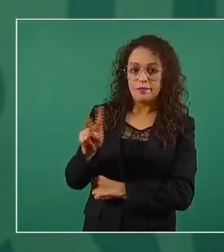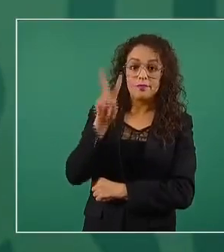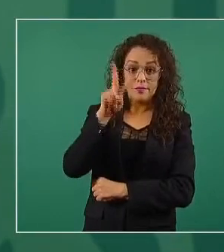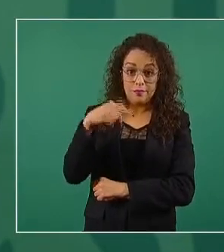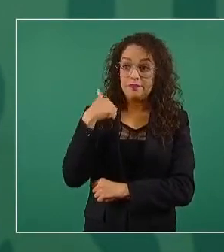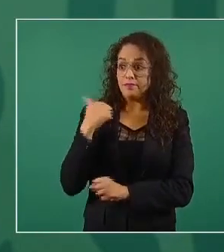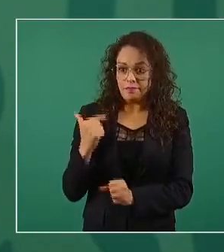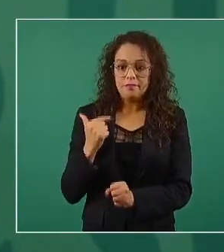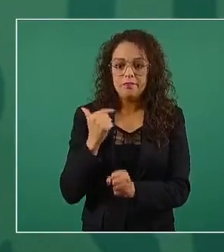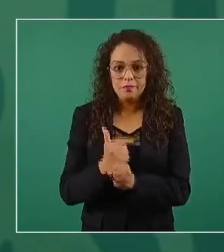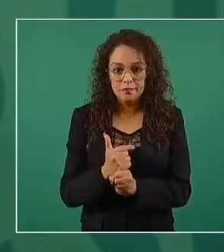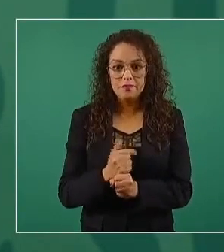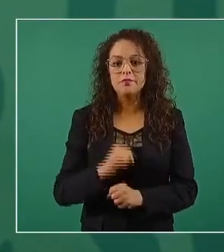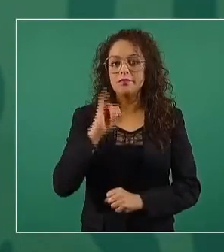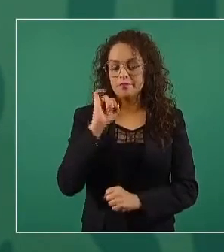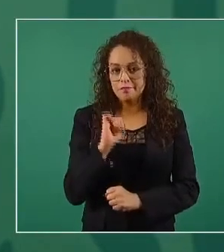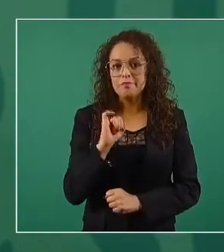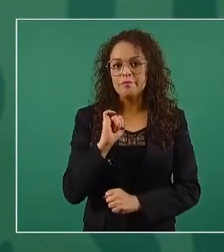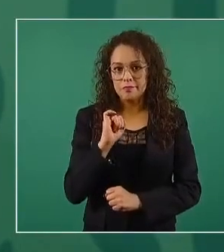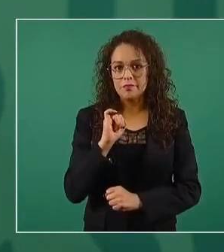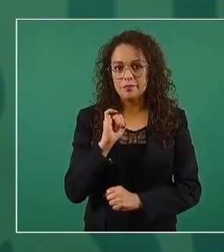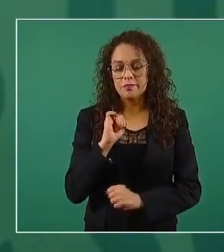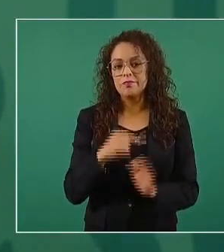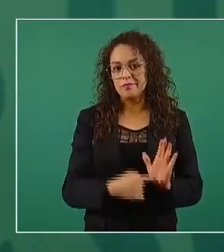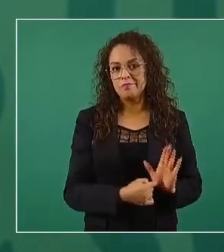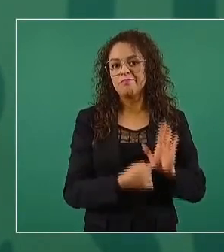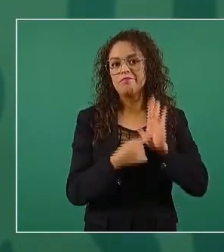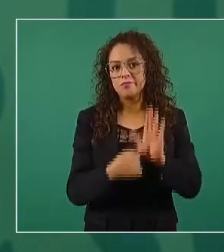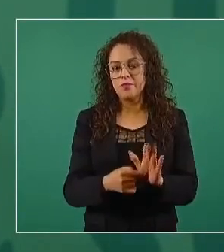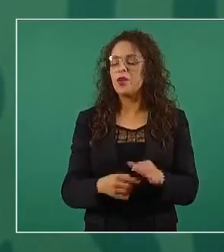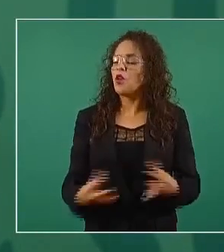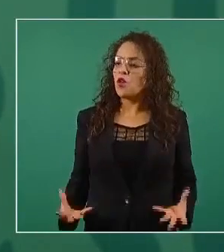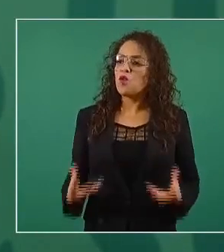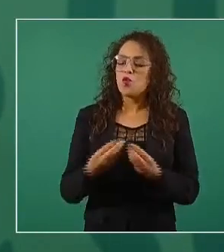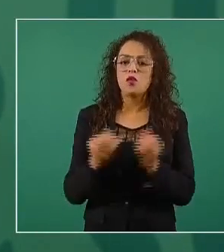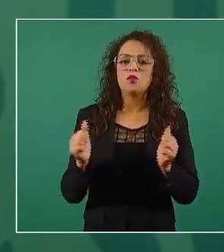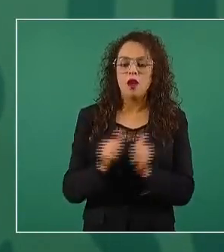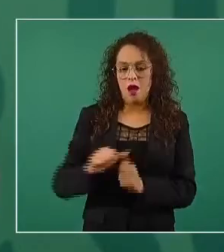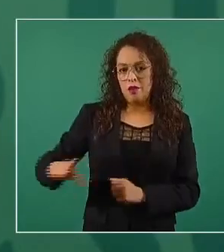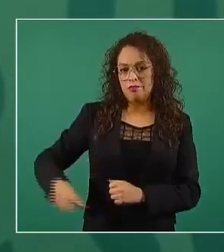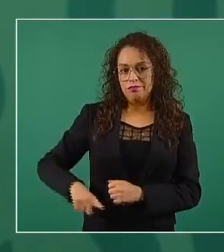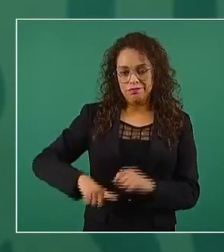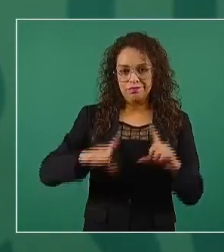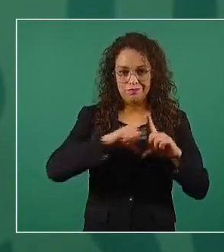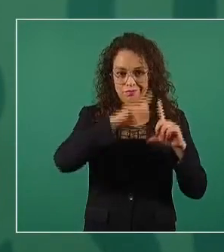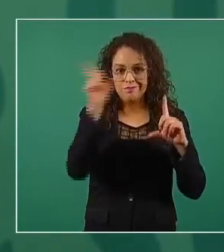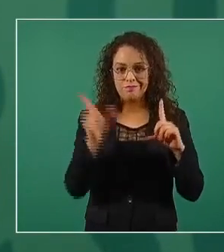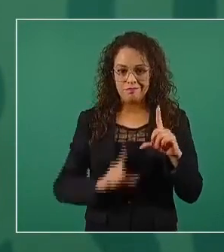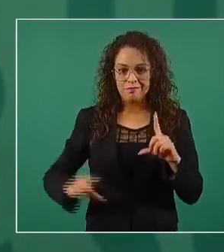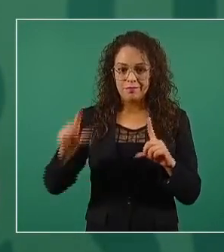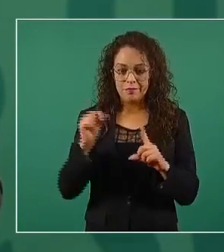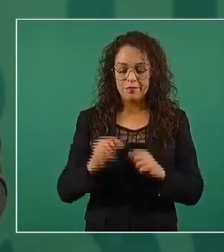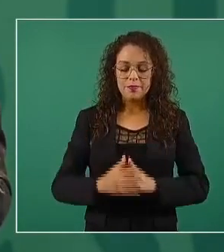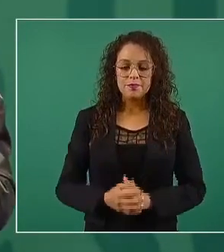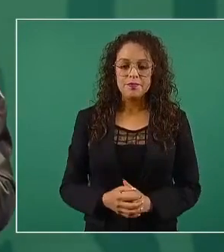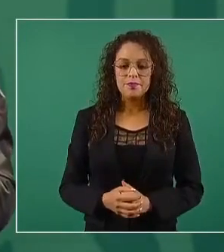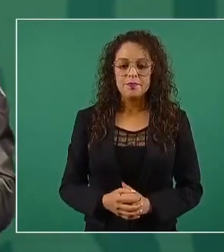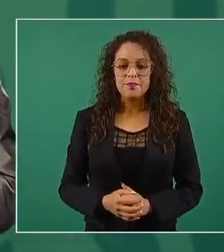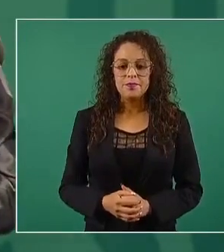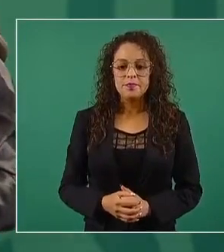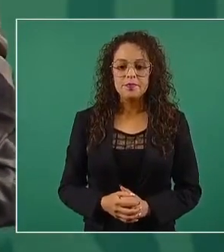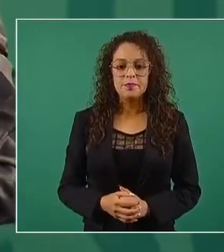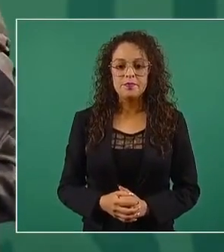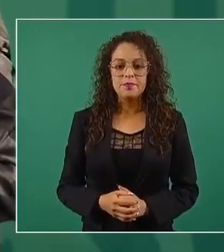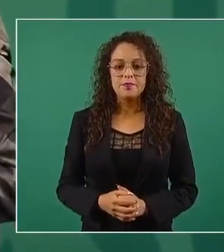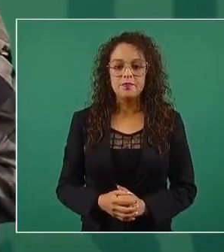lo ha demostrado para el Gobierno de la República. Las clases en primer momento, en ningún momento